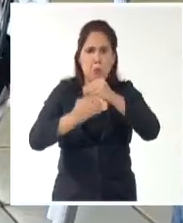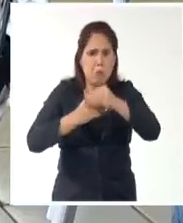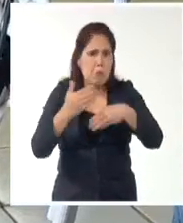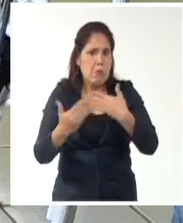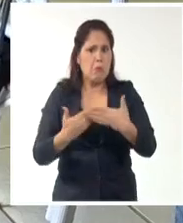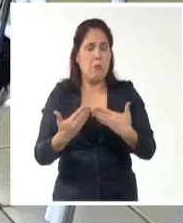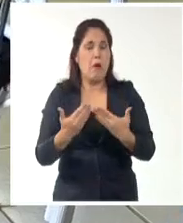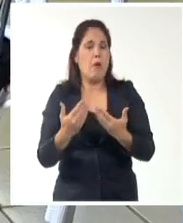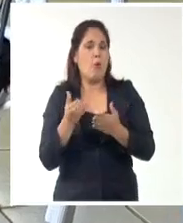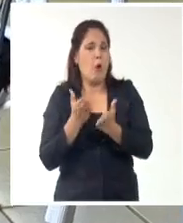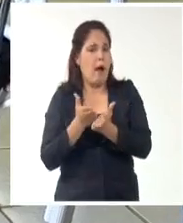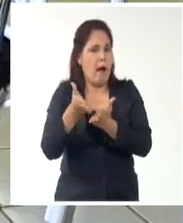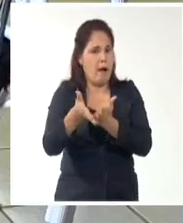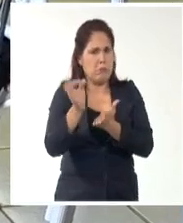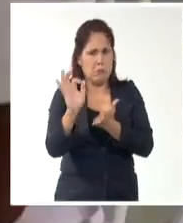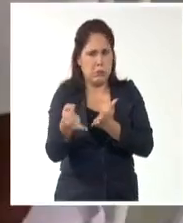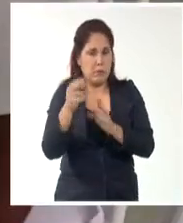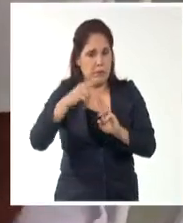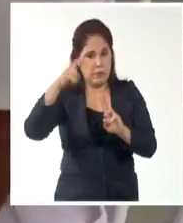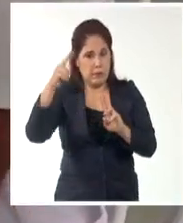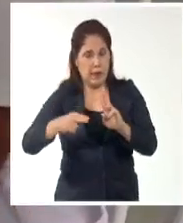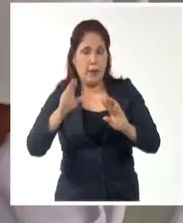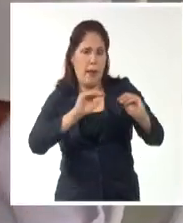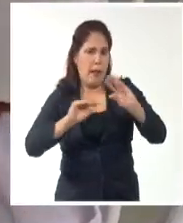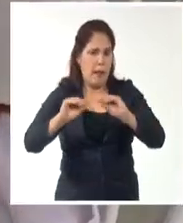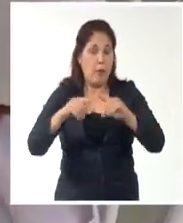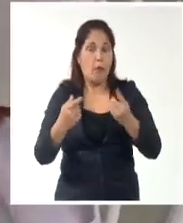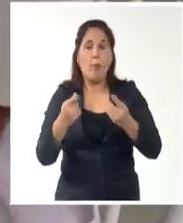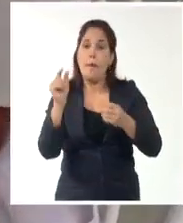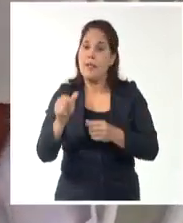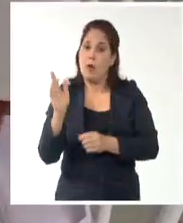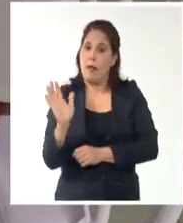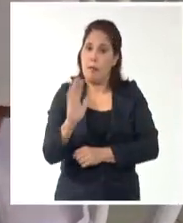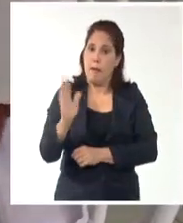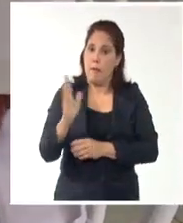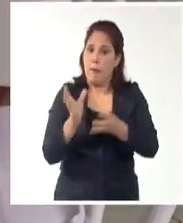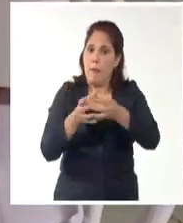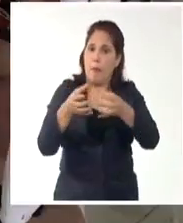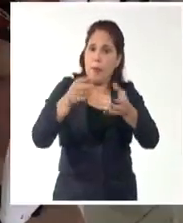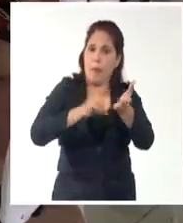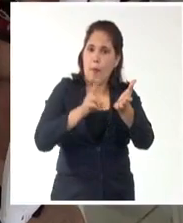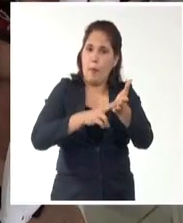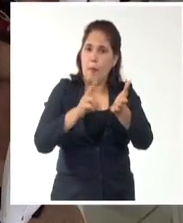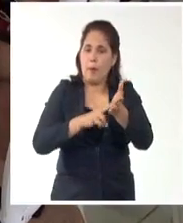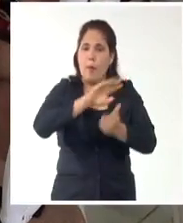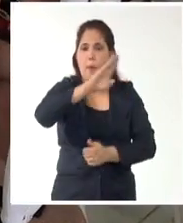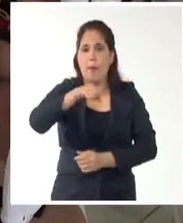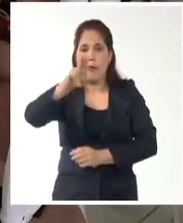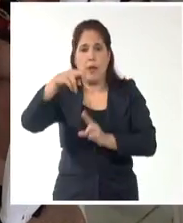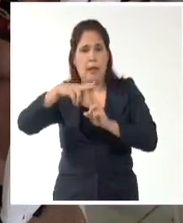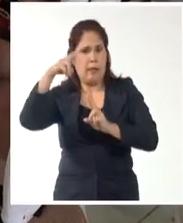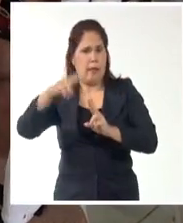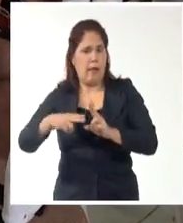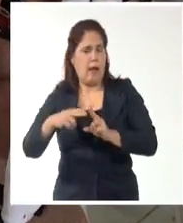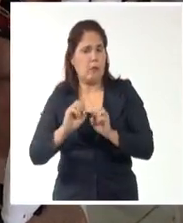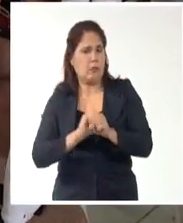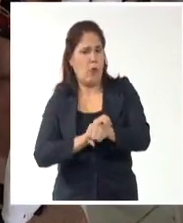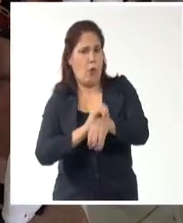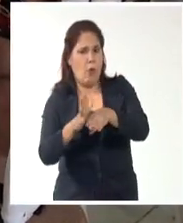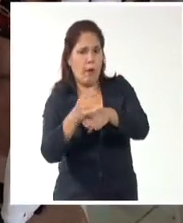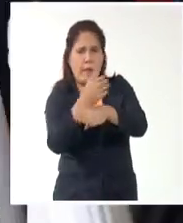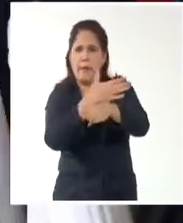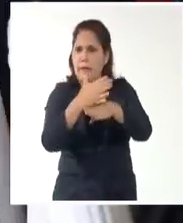cara a sus próximas ediciones. Se debatió sobre cómo movilizar a sus integrantes para seguir llevando a la montaña un teatro de bien público y